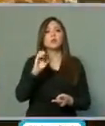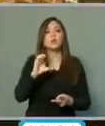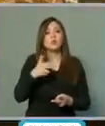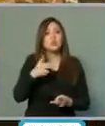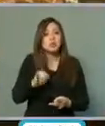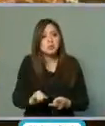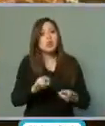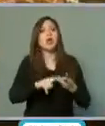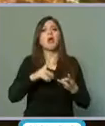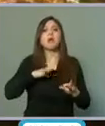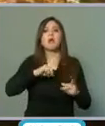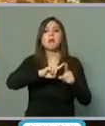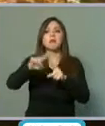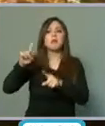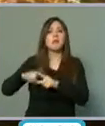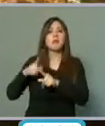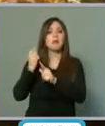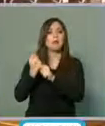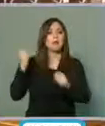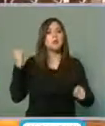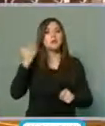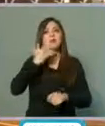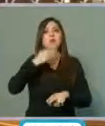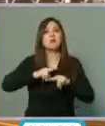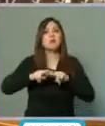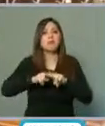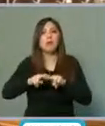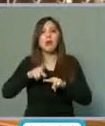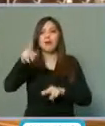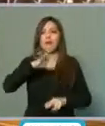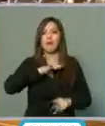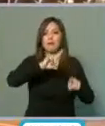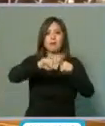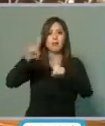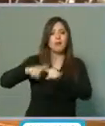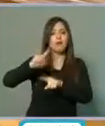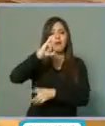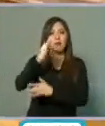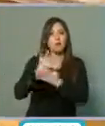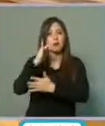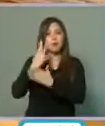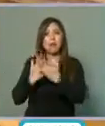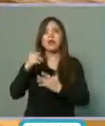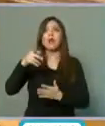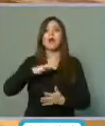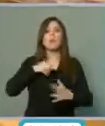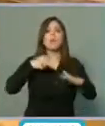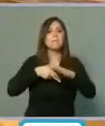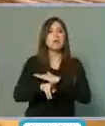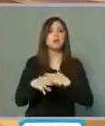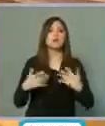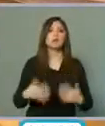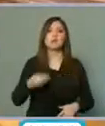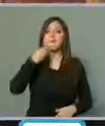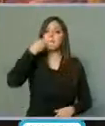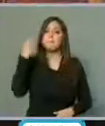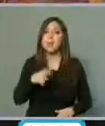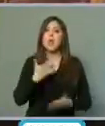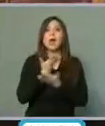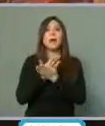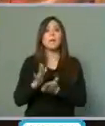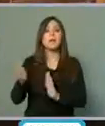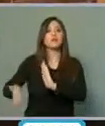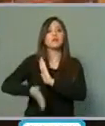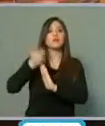buena transportación, hay muy buenos trenes. Ya estuvimos viendo en todas las imágenes de ahí, inclusive el metro, que es maravilloso. Nuevo aeropuerto.